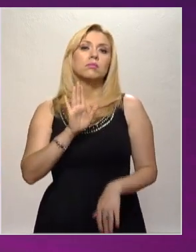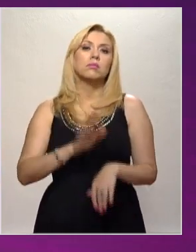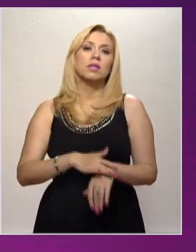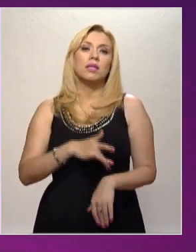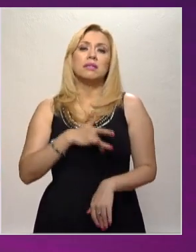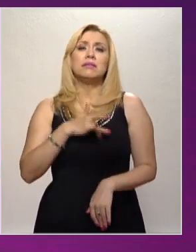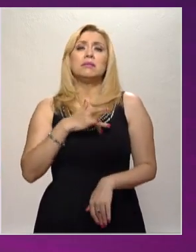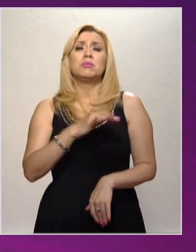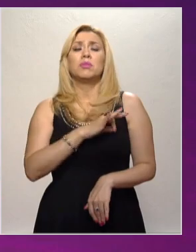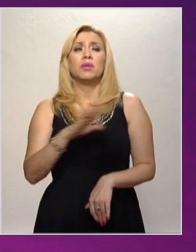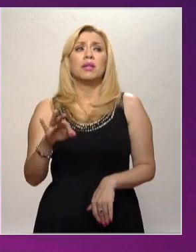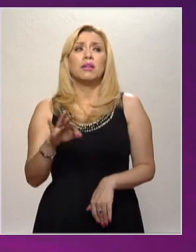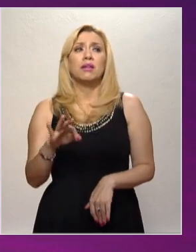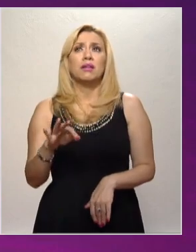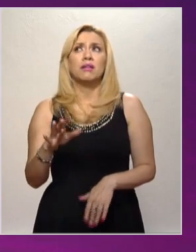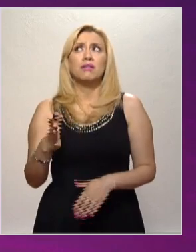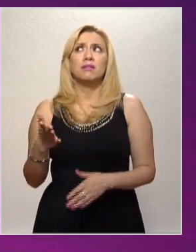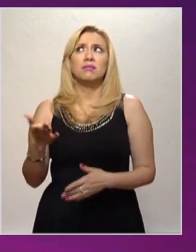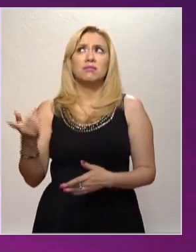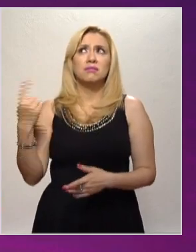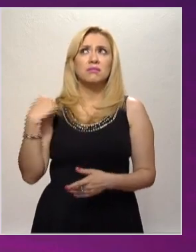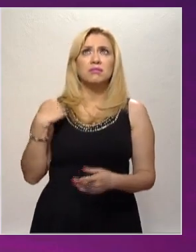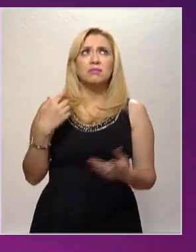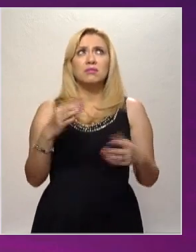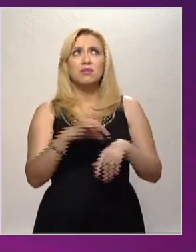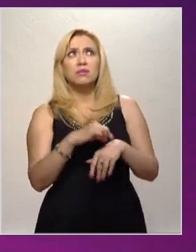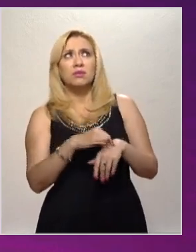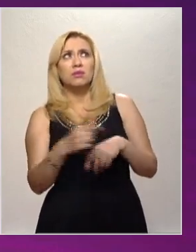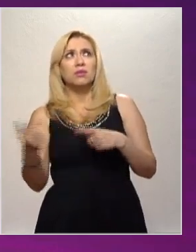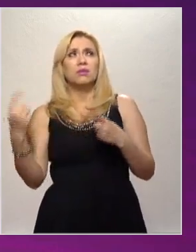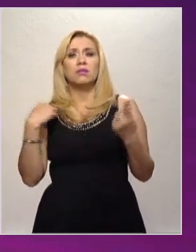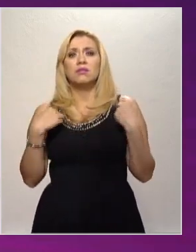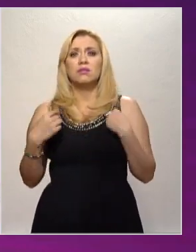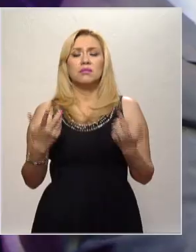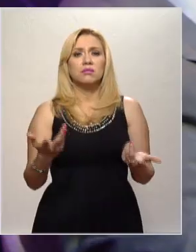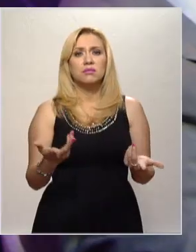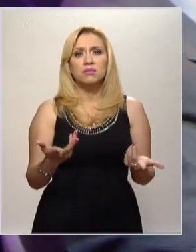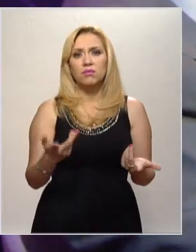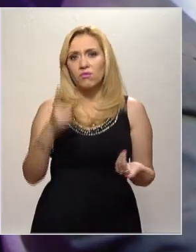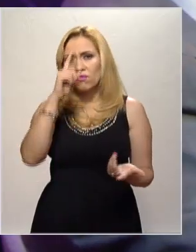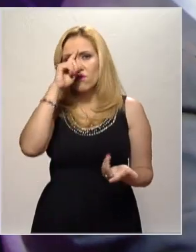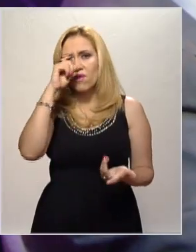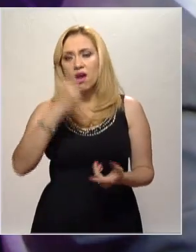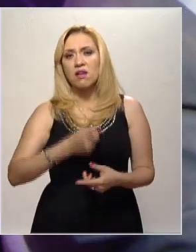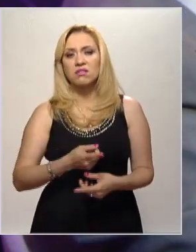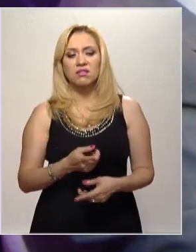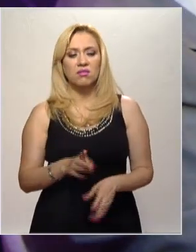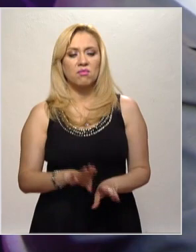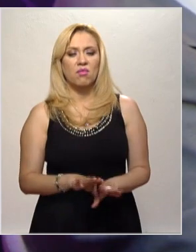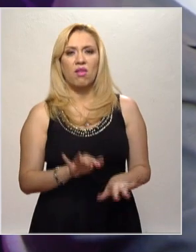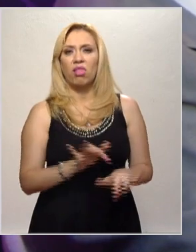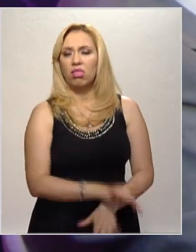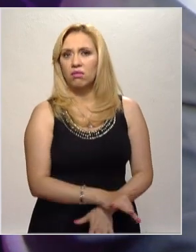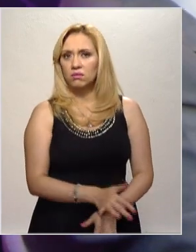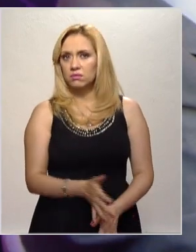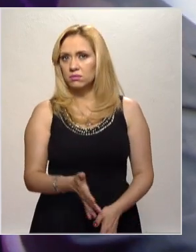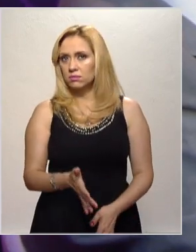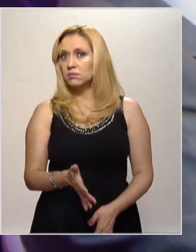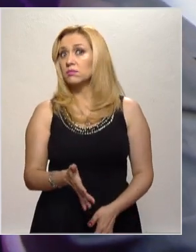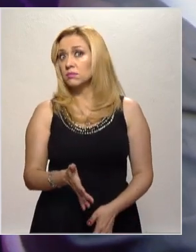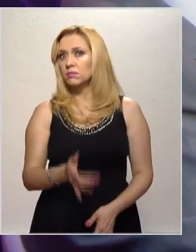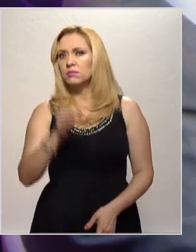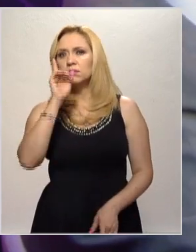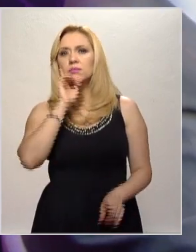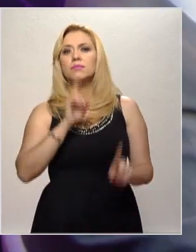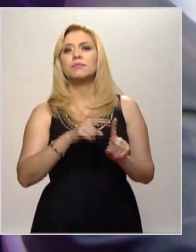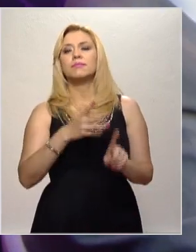un tipo de violencia o de maltrato por parte de las autoridades médicas. Como dije hace ratito también, o sea, mujeres, en esta ley enuncia a mujeres